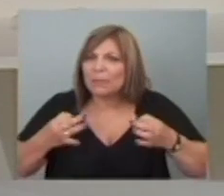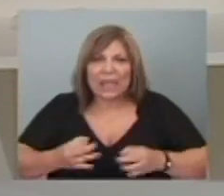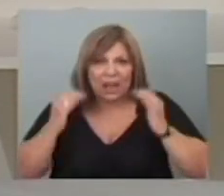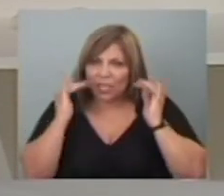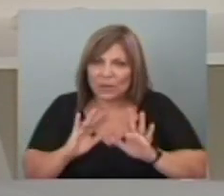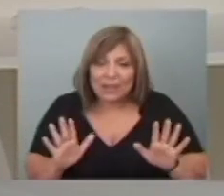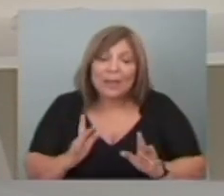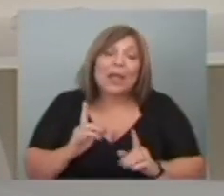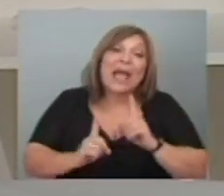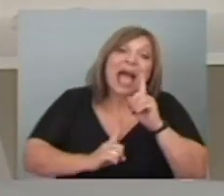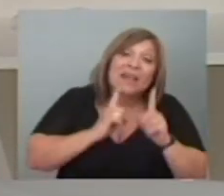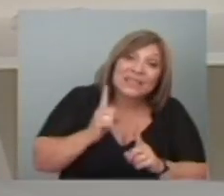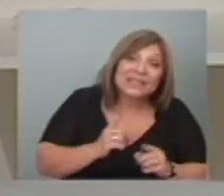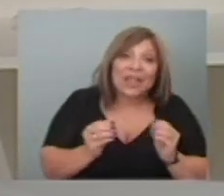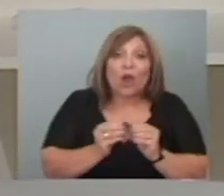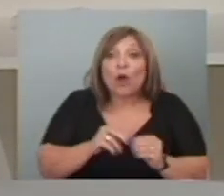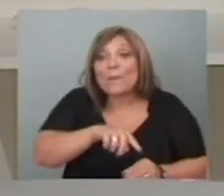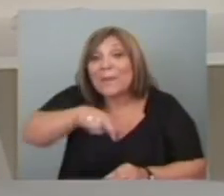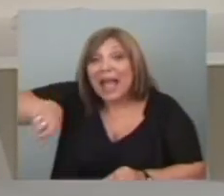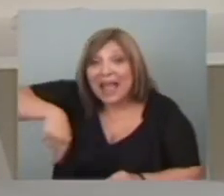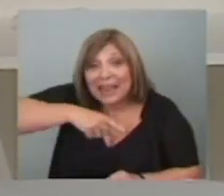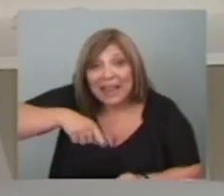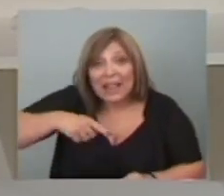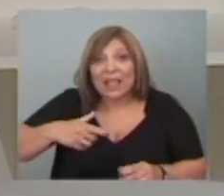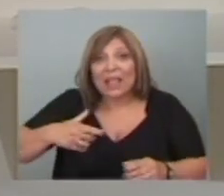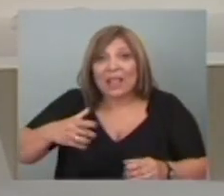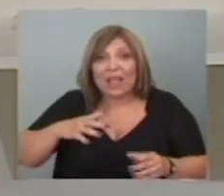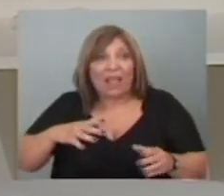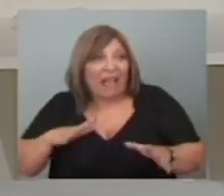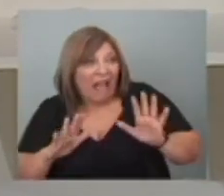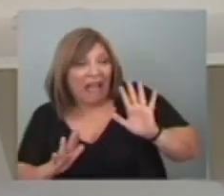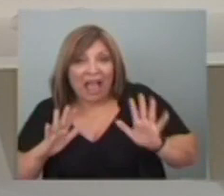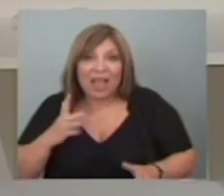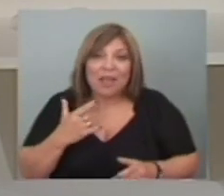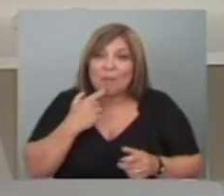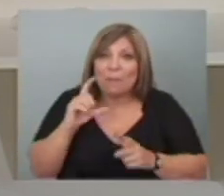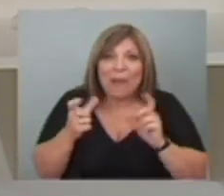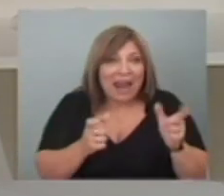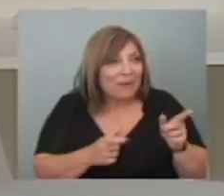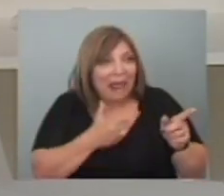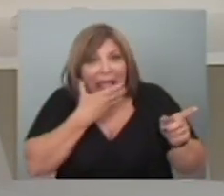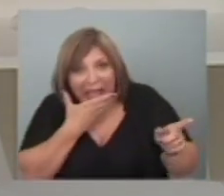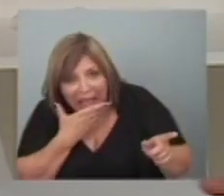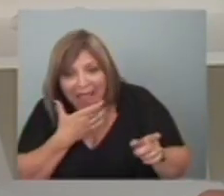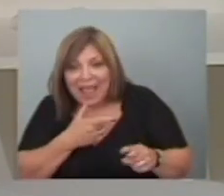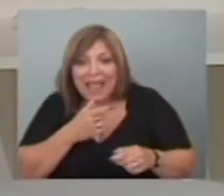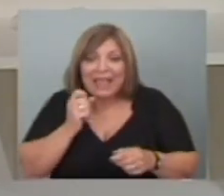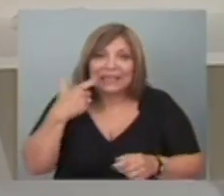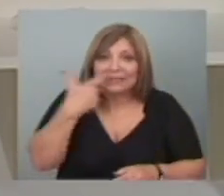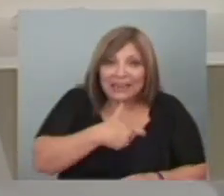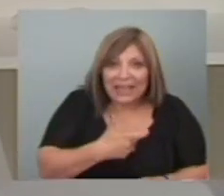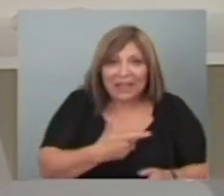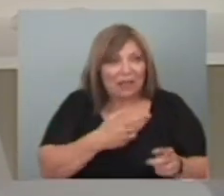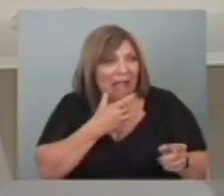que pasa es que a veces los mismos compañeros lo hacen difícil, porque dice palabras que, yo qué sé, que se ríe